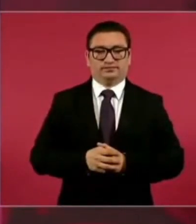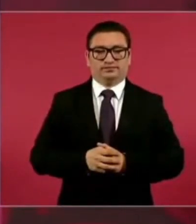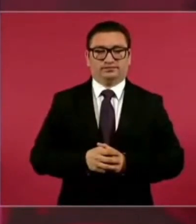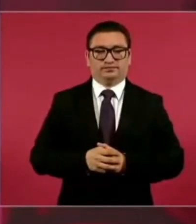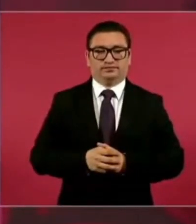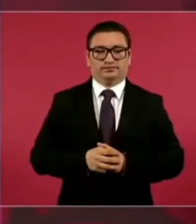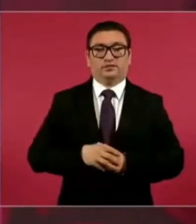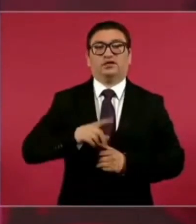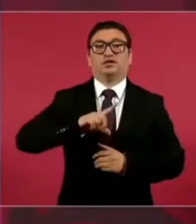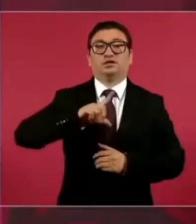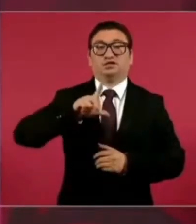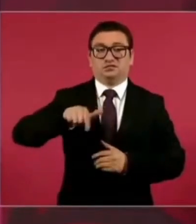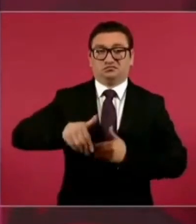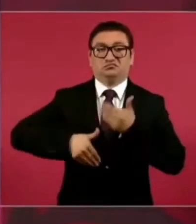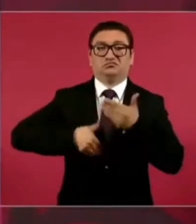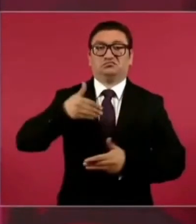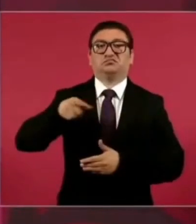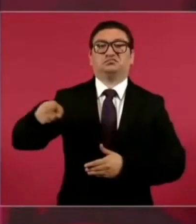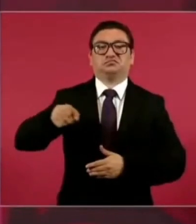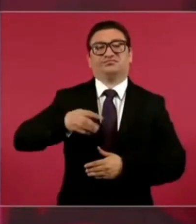Y luego aceptaron.